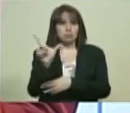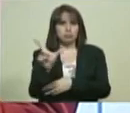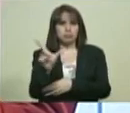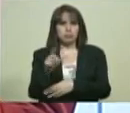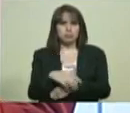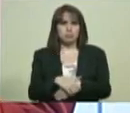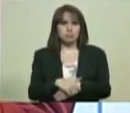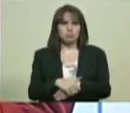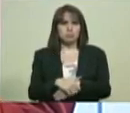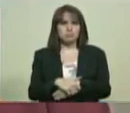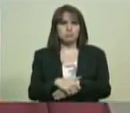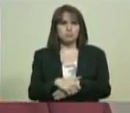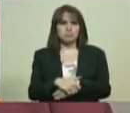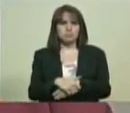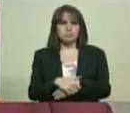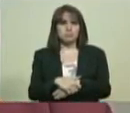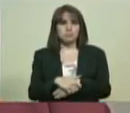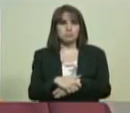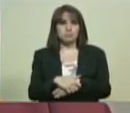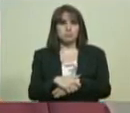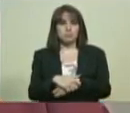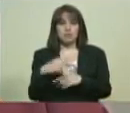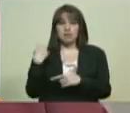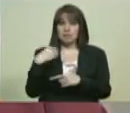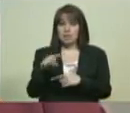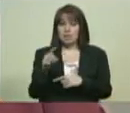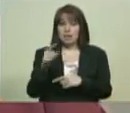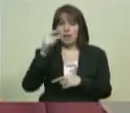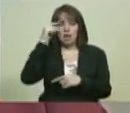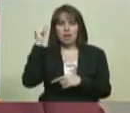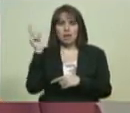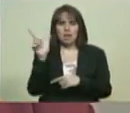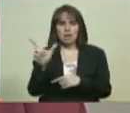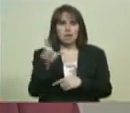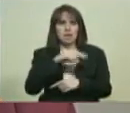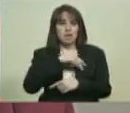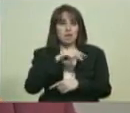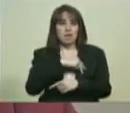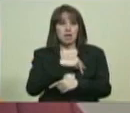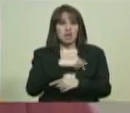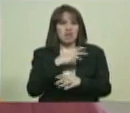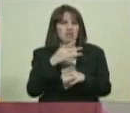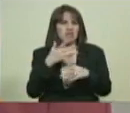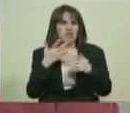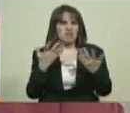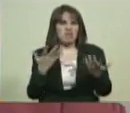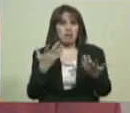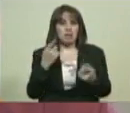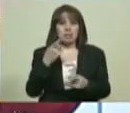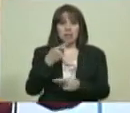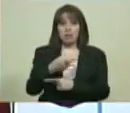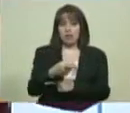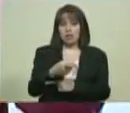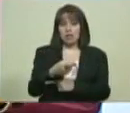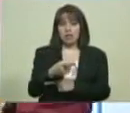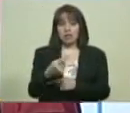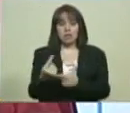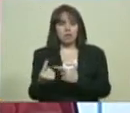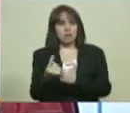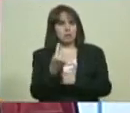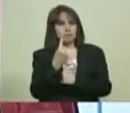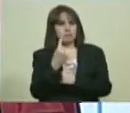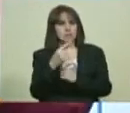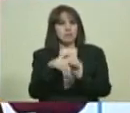Venezuela. Y tener el carnet del Partido Socialista Unido de Venezuela implica deberes y